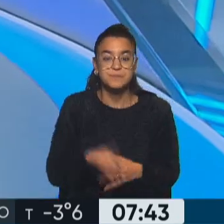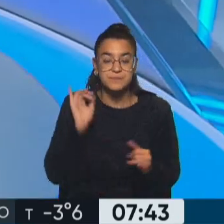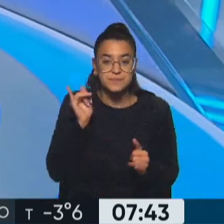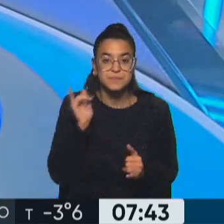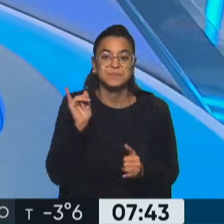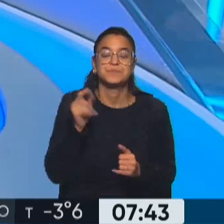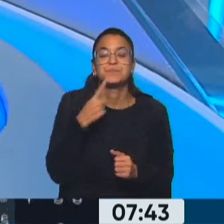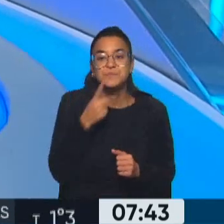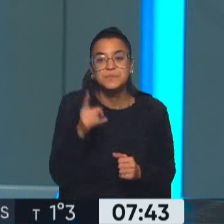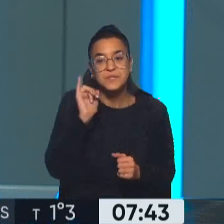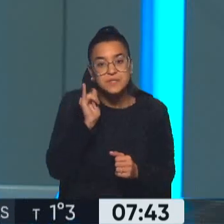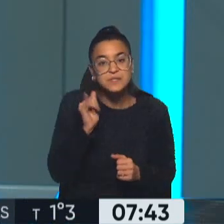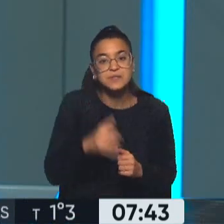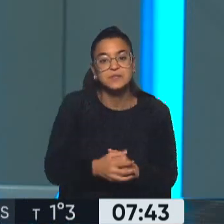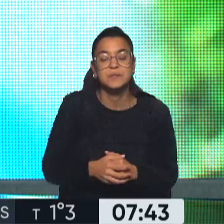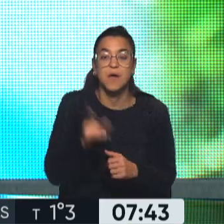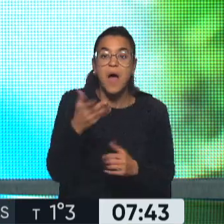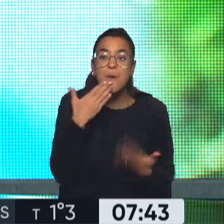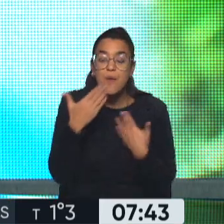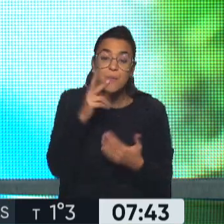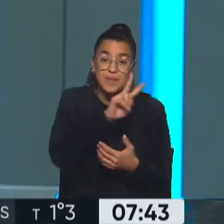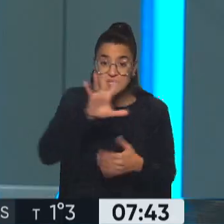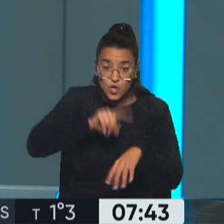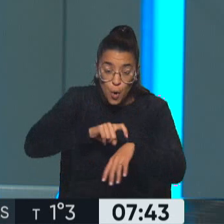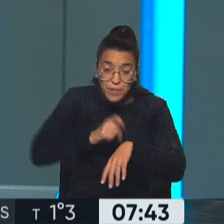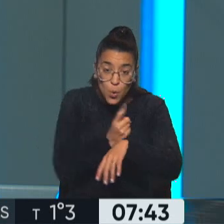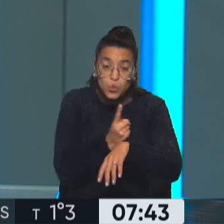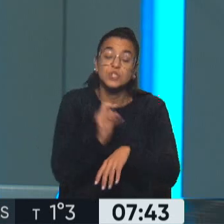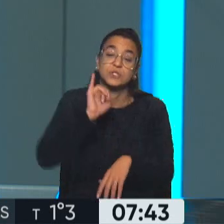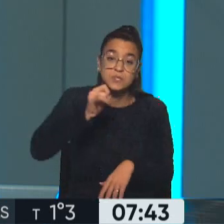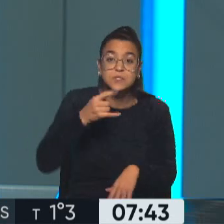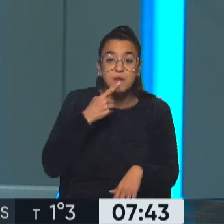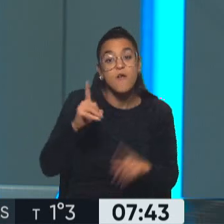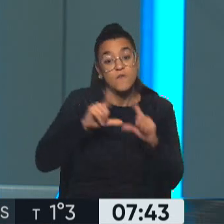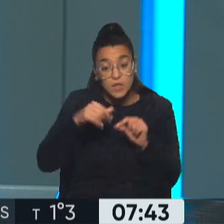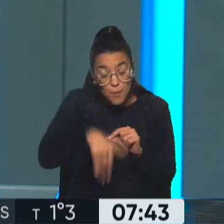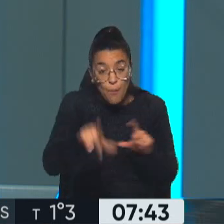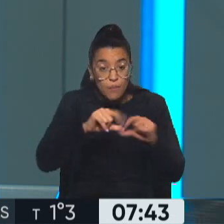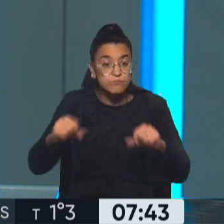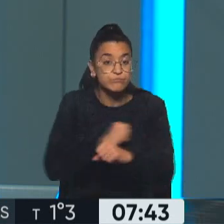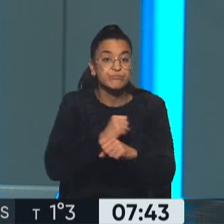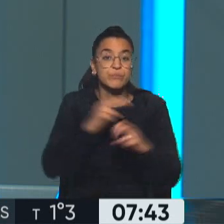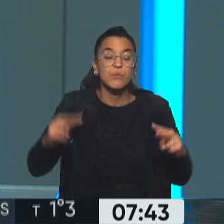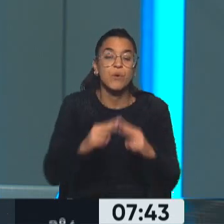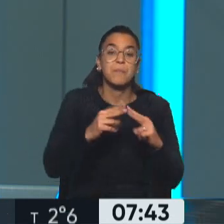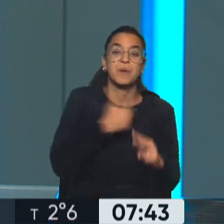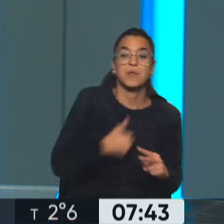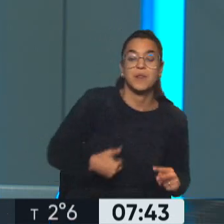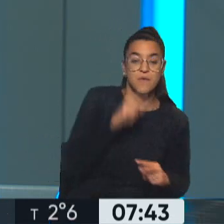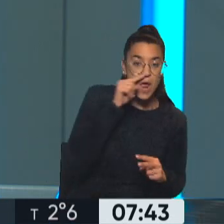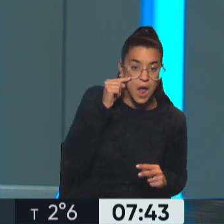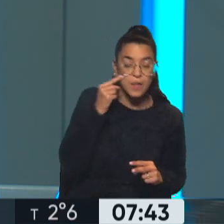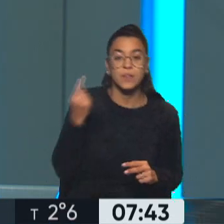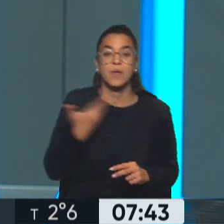Pero ahí, Anaranjadito. sí, era... Y hablaron 25 minutos. Hablaron 25 minutos y le pusieron fecha, además ya al encuentro del presidente Alberto